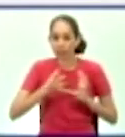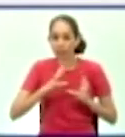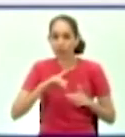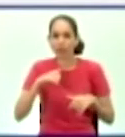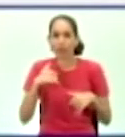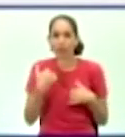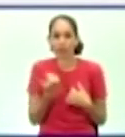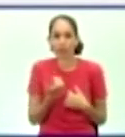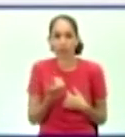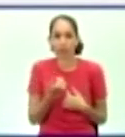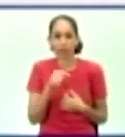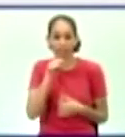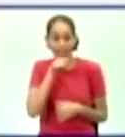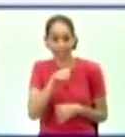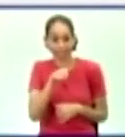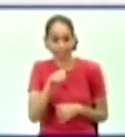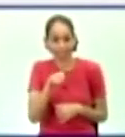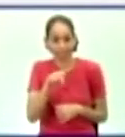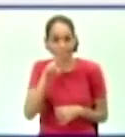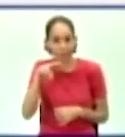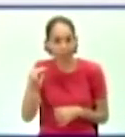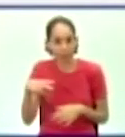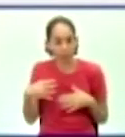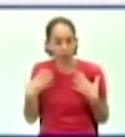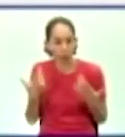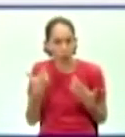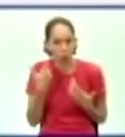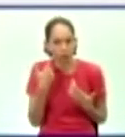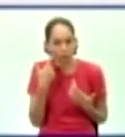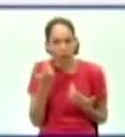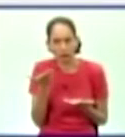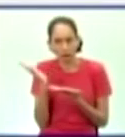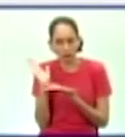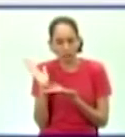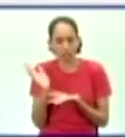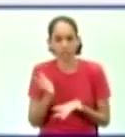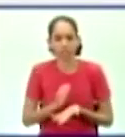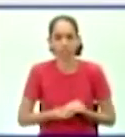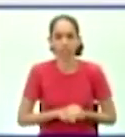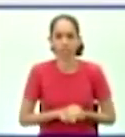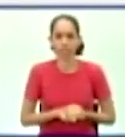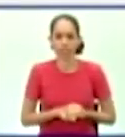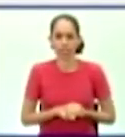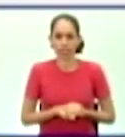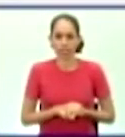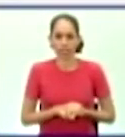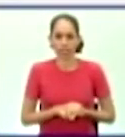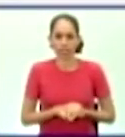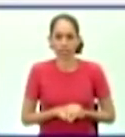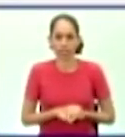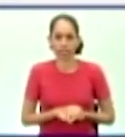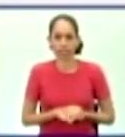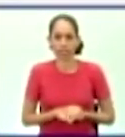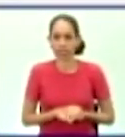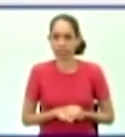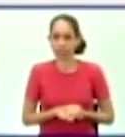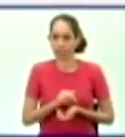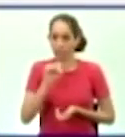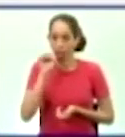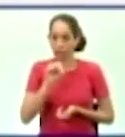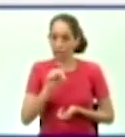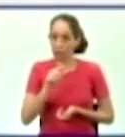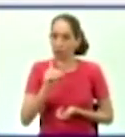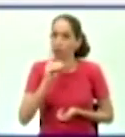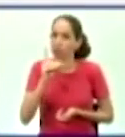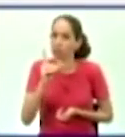ángulo comprendido, que debe ser igual. Si observamos los datos de nuestro ejercicio, no tenemos